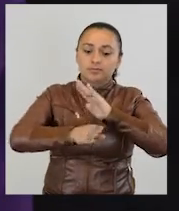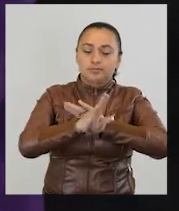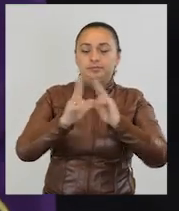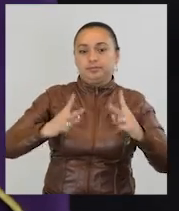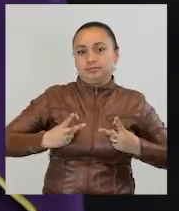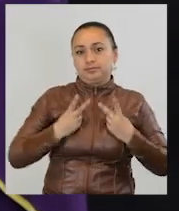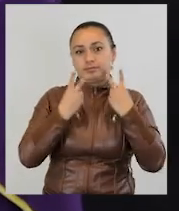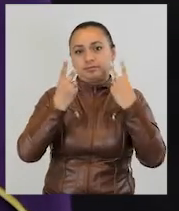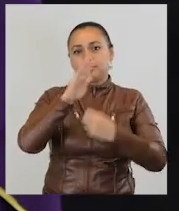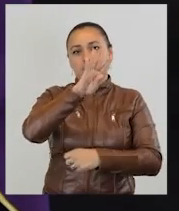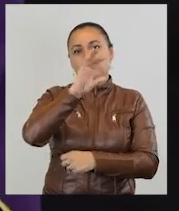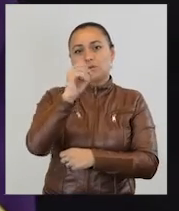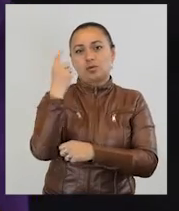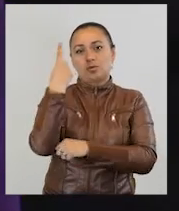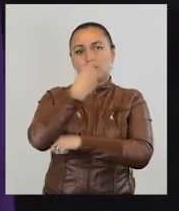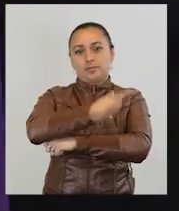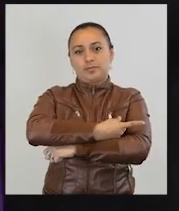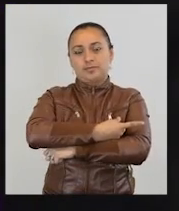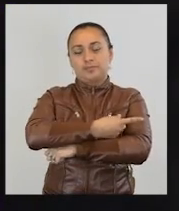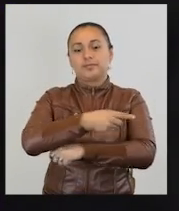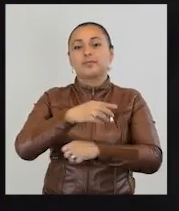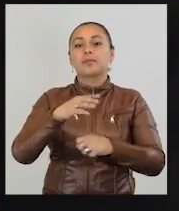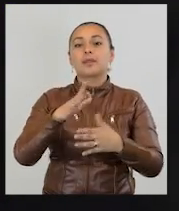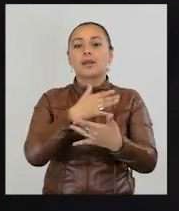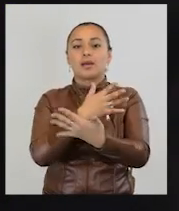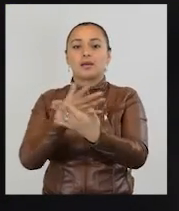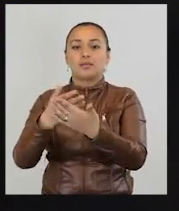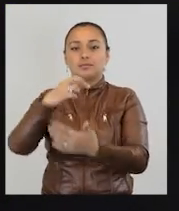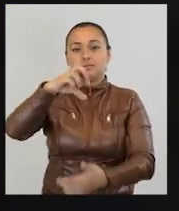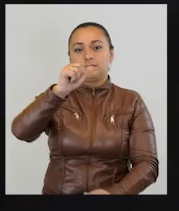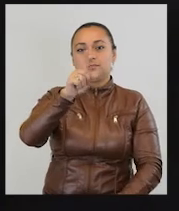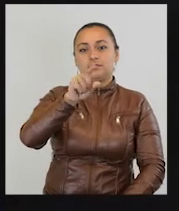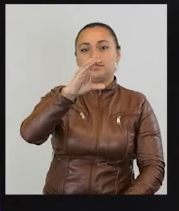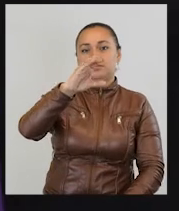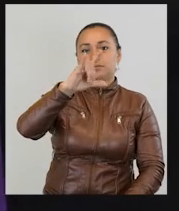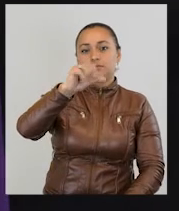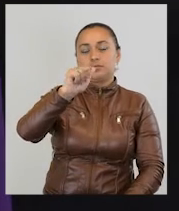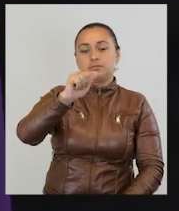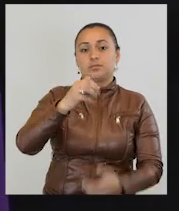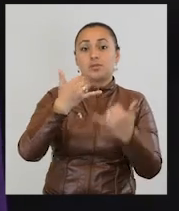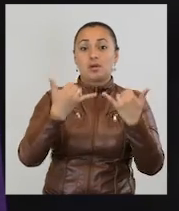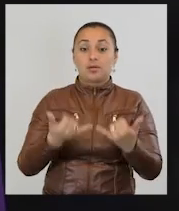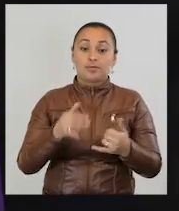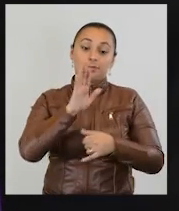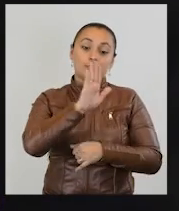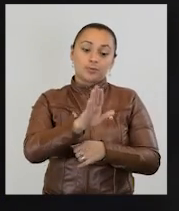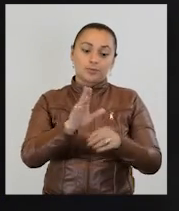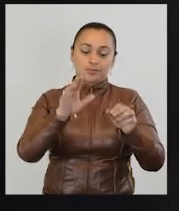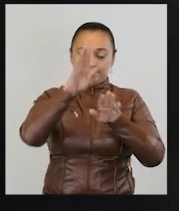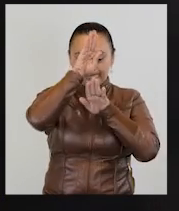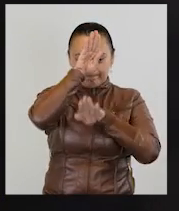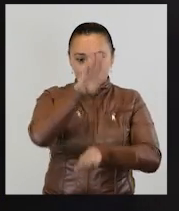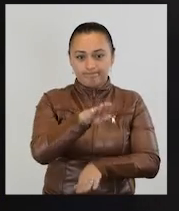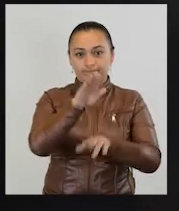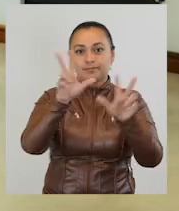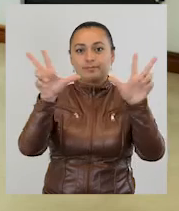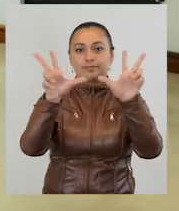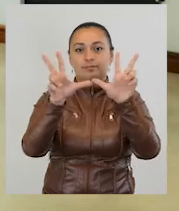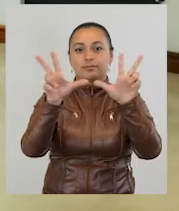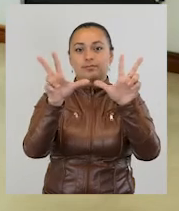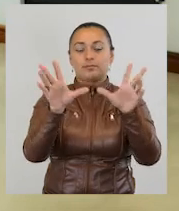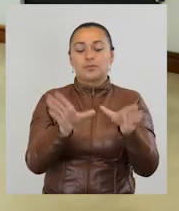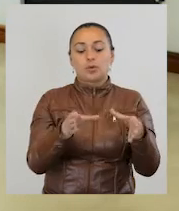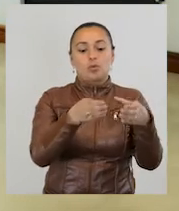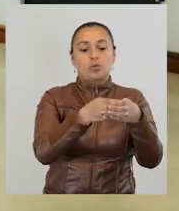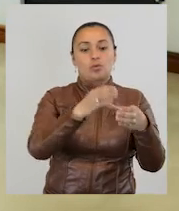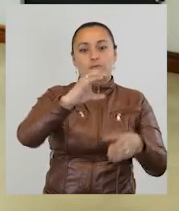de cuaresma en preparación al gran misterio de la Pascua. En nombre de la institución universitaria CESMA,